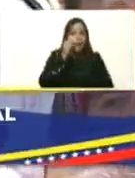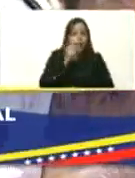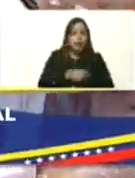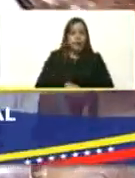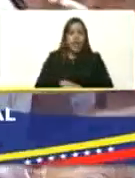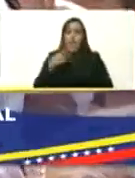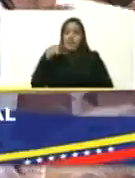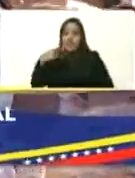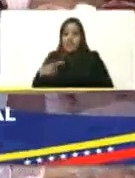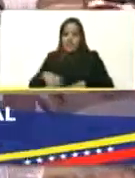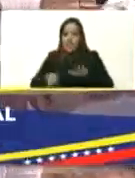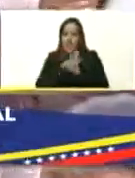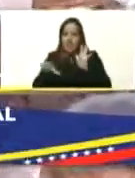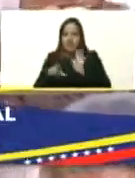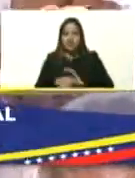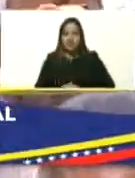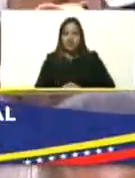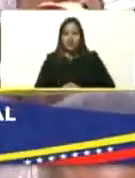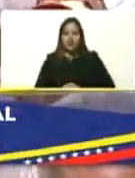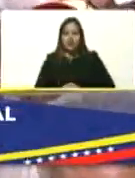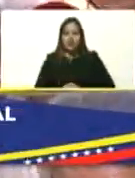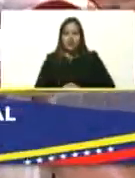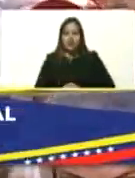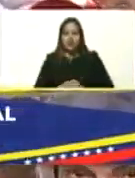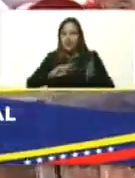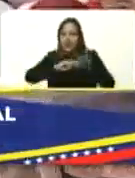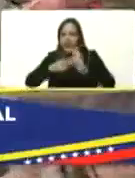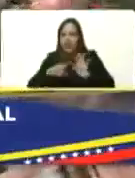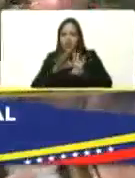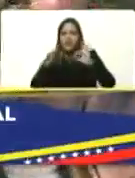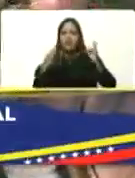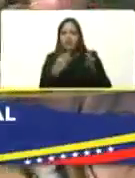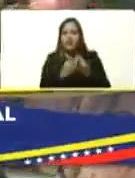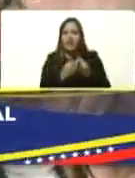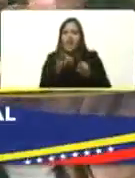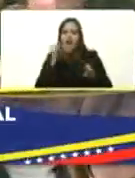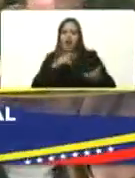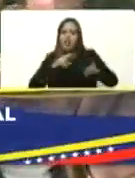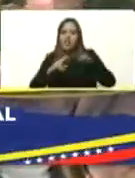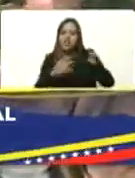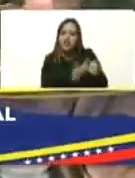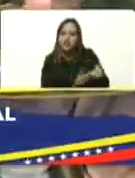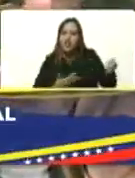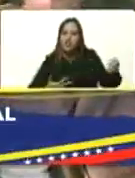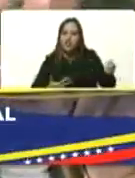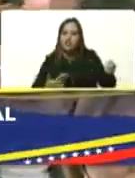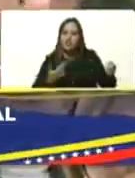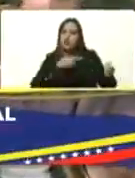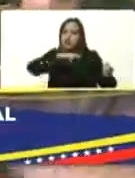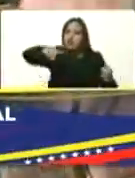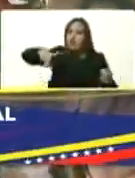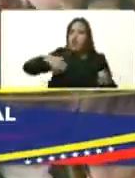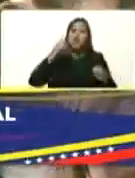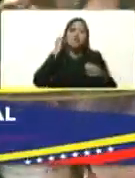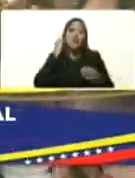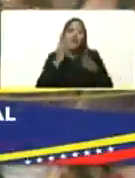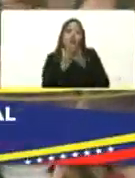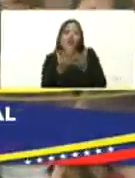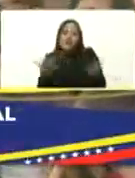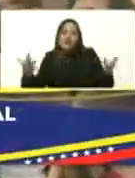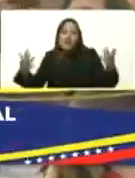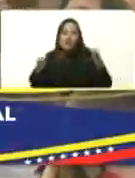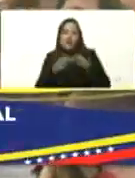nos dice que el concepto de familia es más allá de la consanguinidad. Aquí somos una familia, este mujerero somos